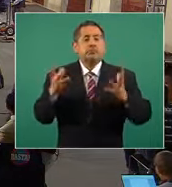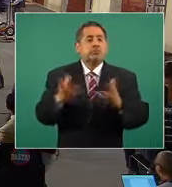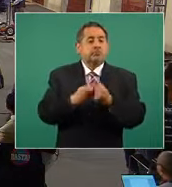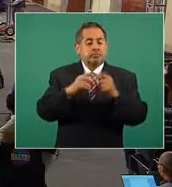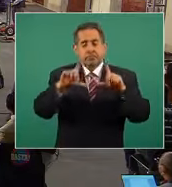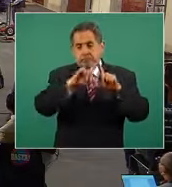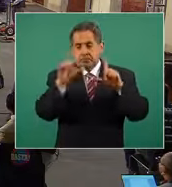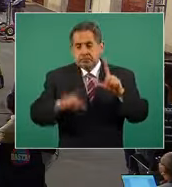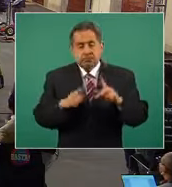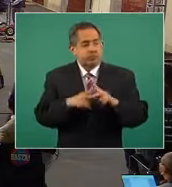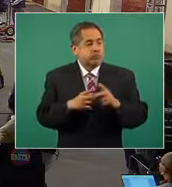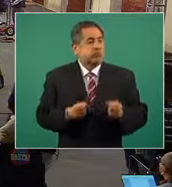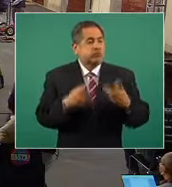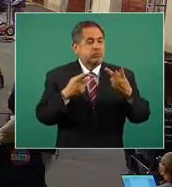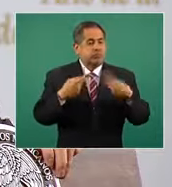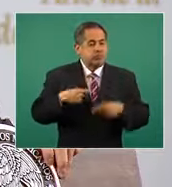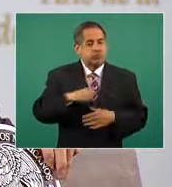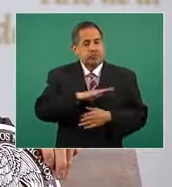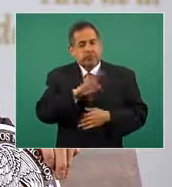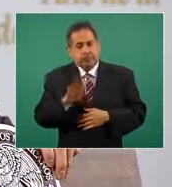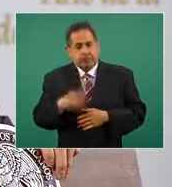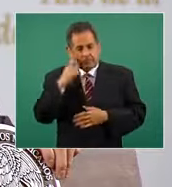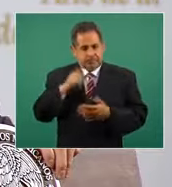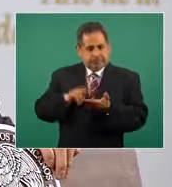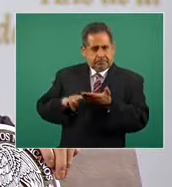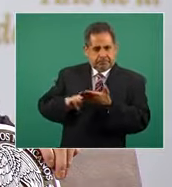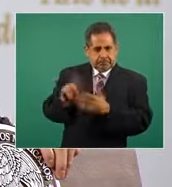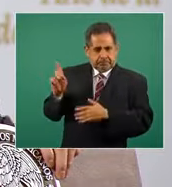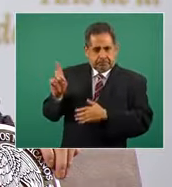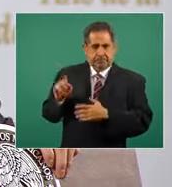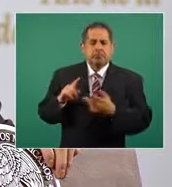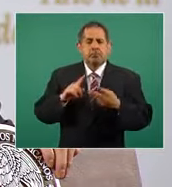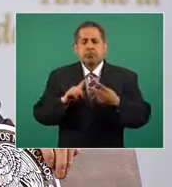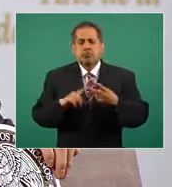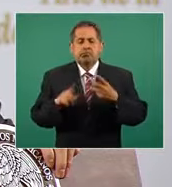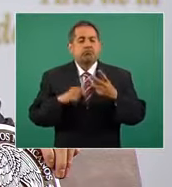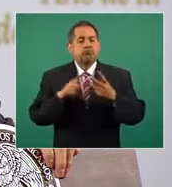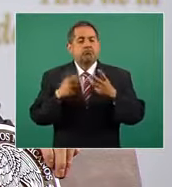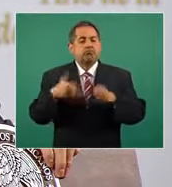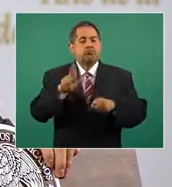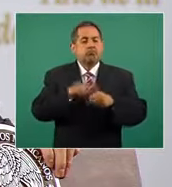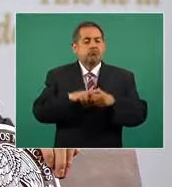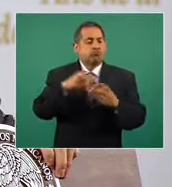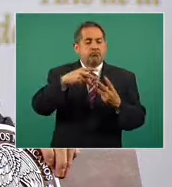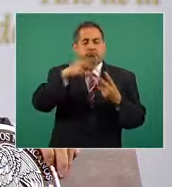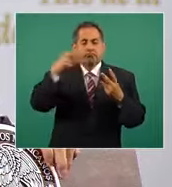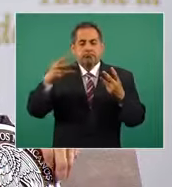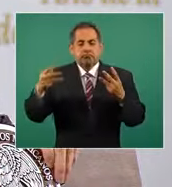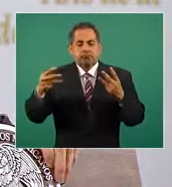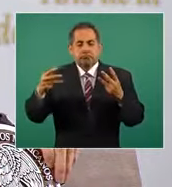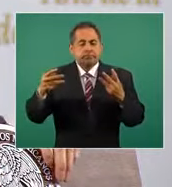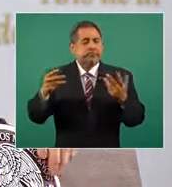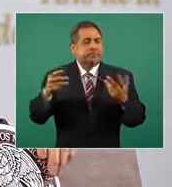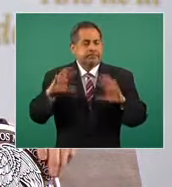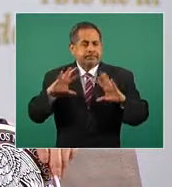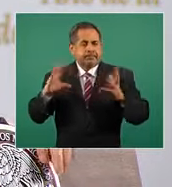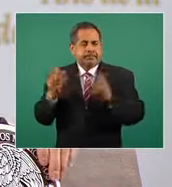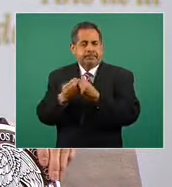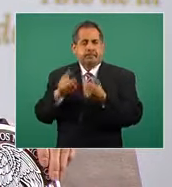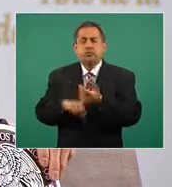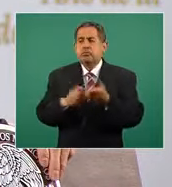casos estimados, defunciones en la curva verde y aquí hospitalización. Y las tres curvas son arriba la suma